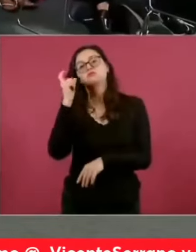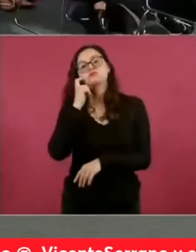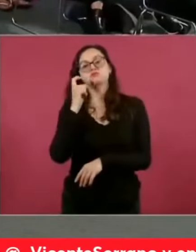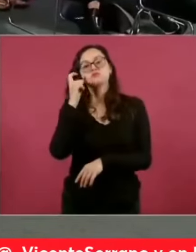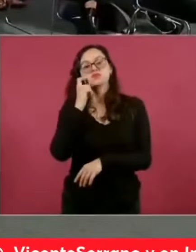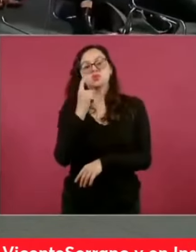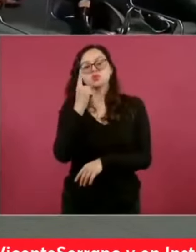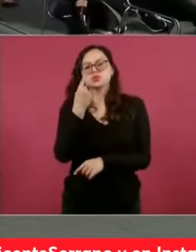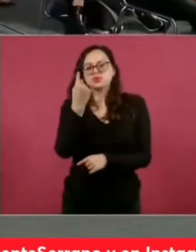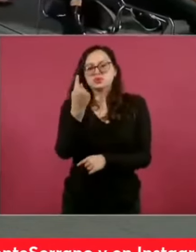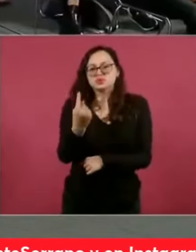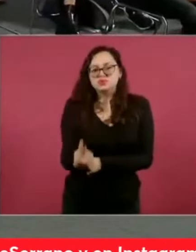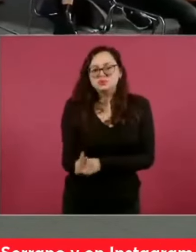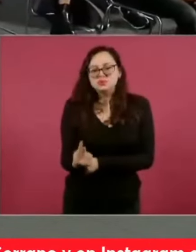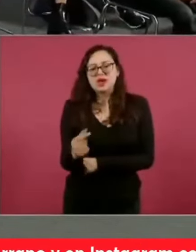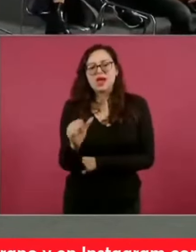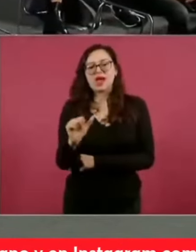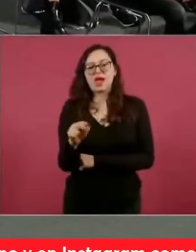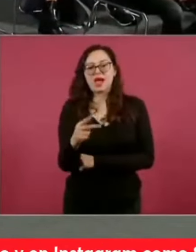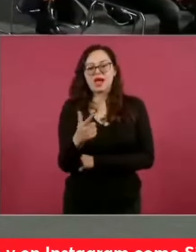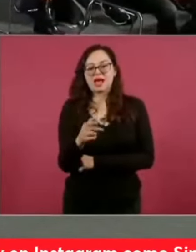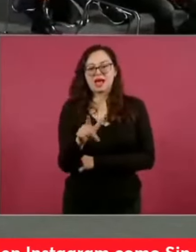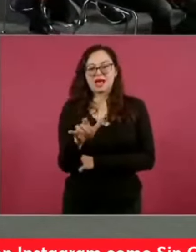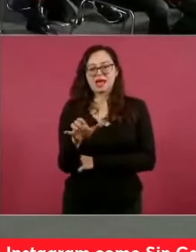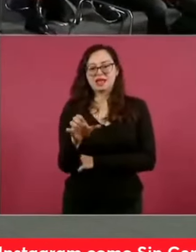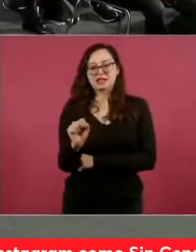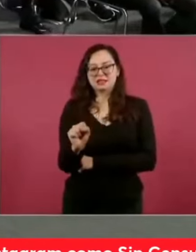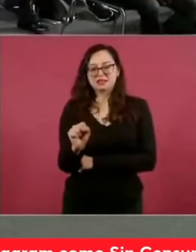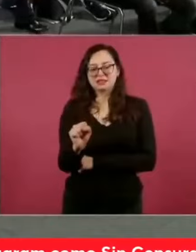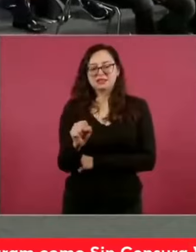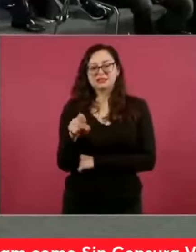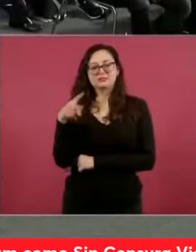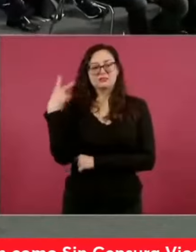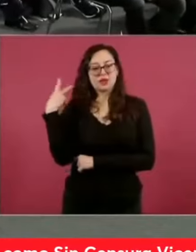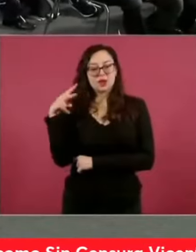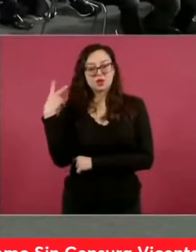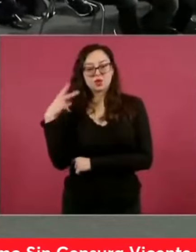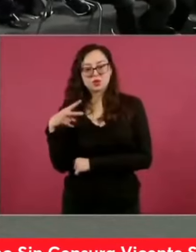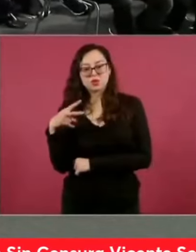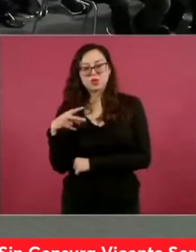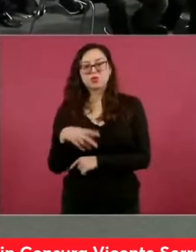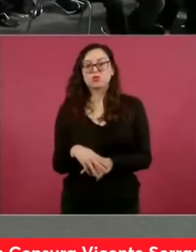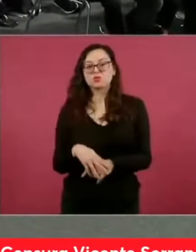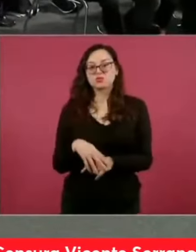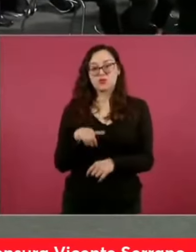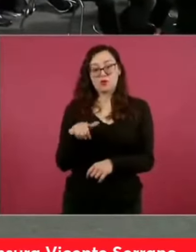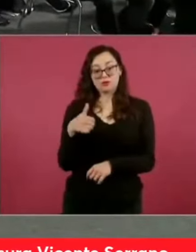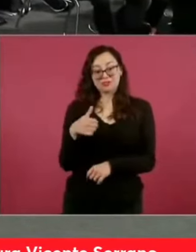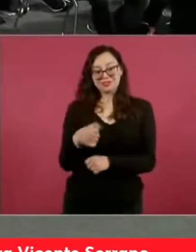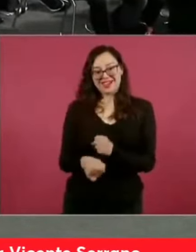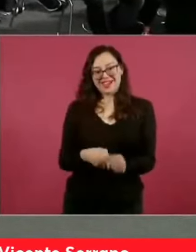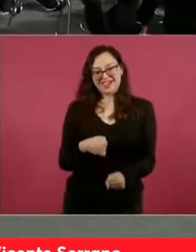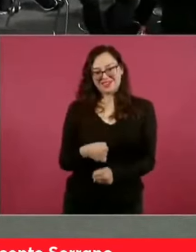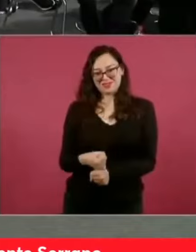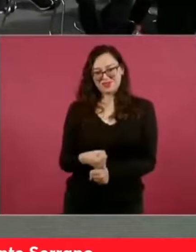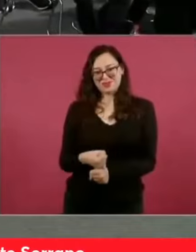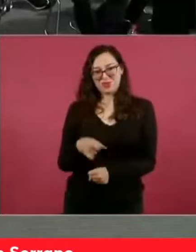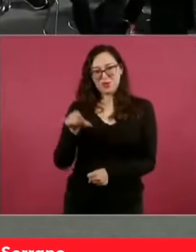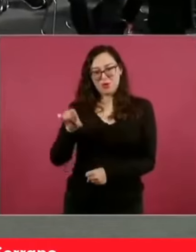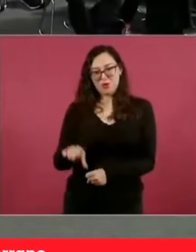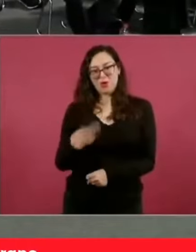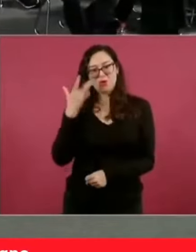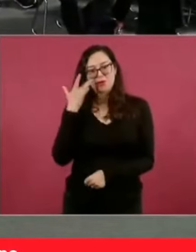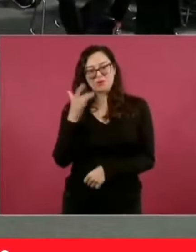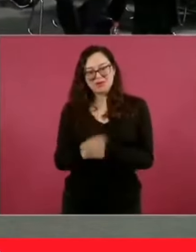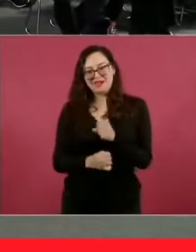pequeña consejera, Ángeles Serrano de Tlaquilpa, Veracruz, que hoy cumples 11 años. Muchas gracias, presidente,